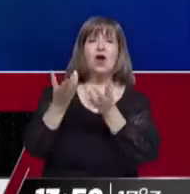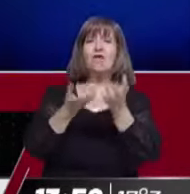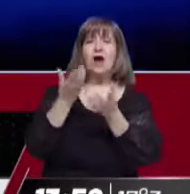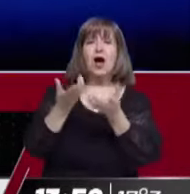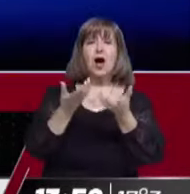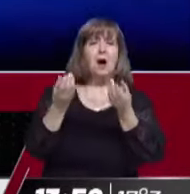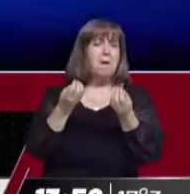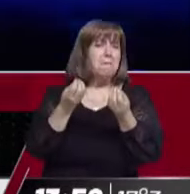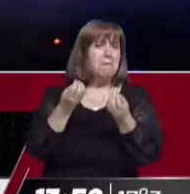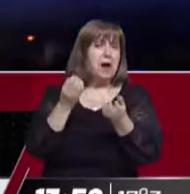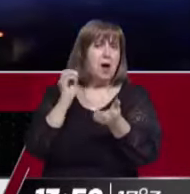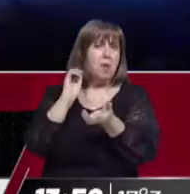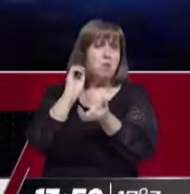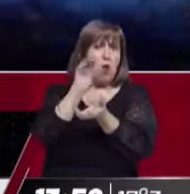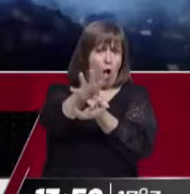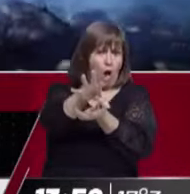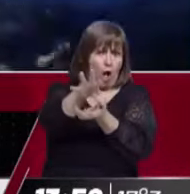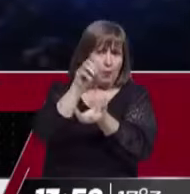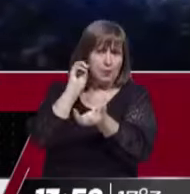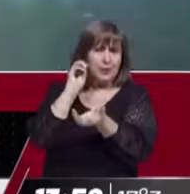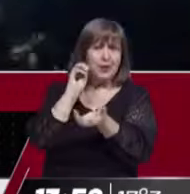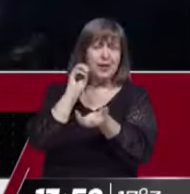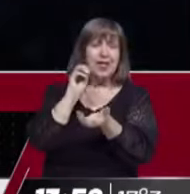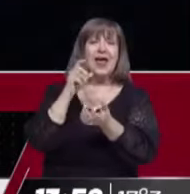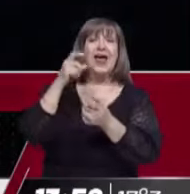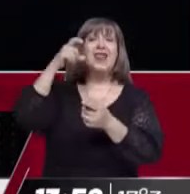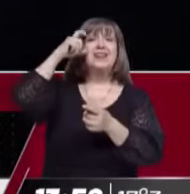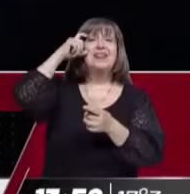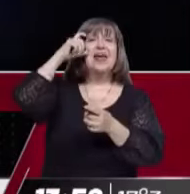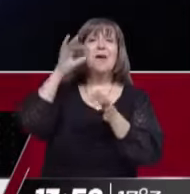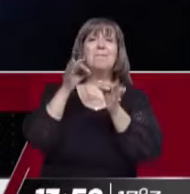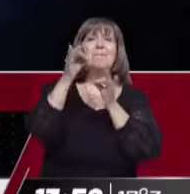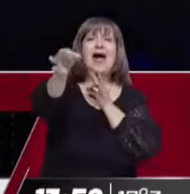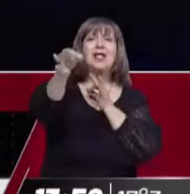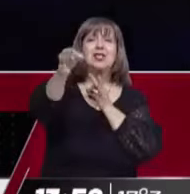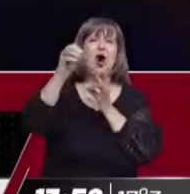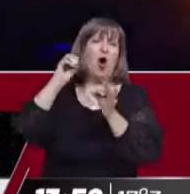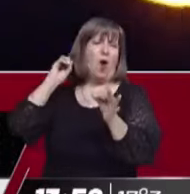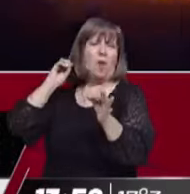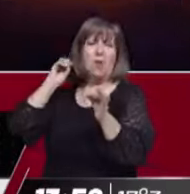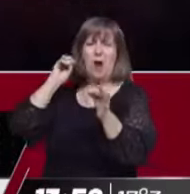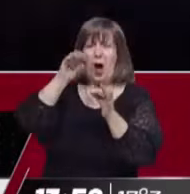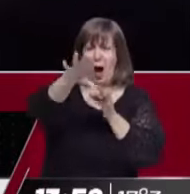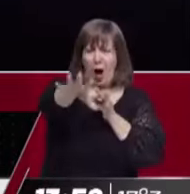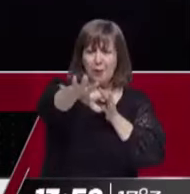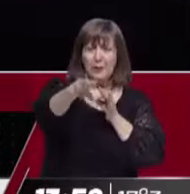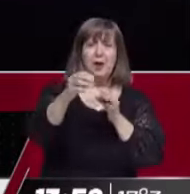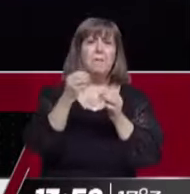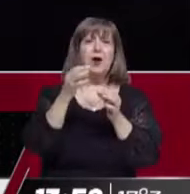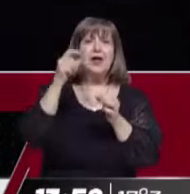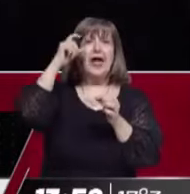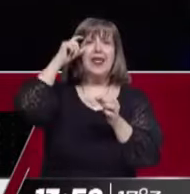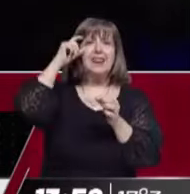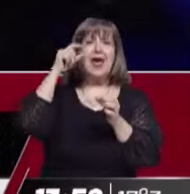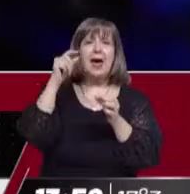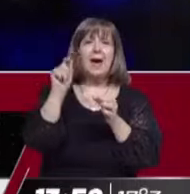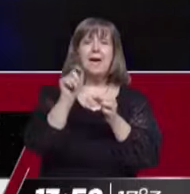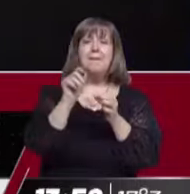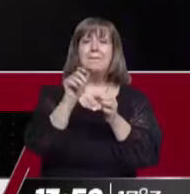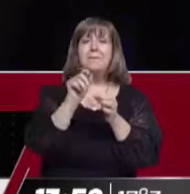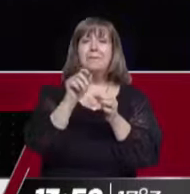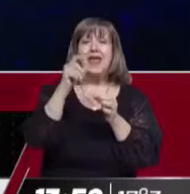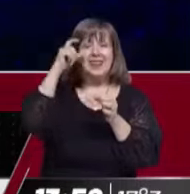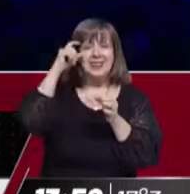un lanzallamas que puede escupir fuego hasta 10 metros de distancia. ¿Por qué 10 metros y no más? Porque